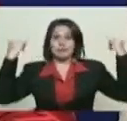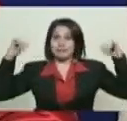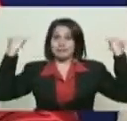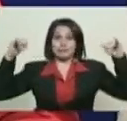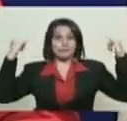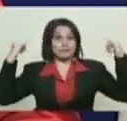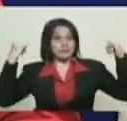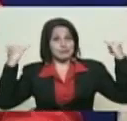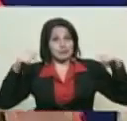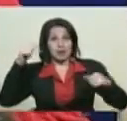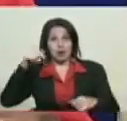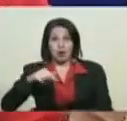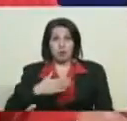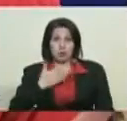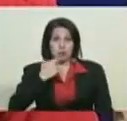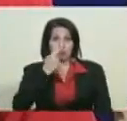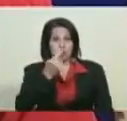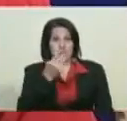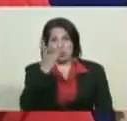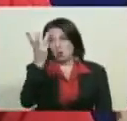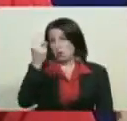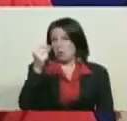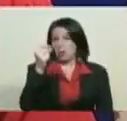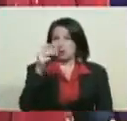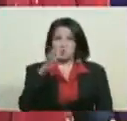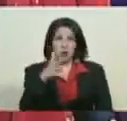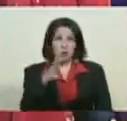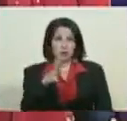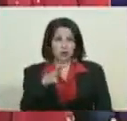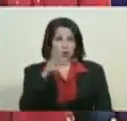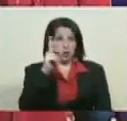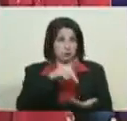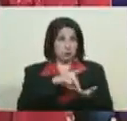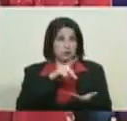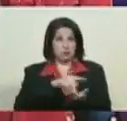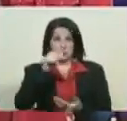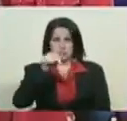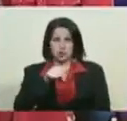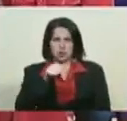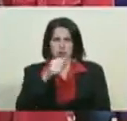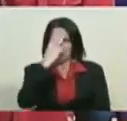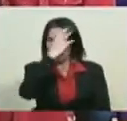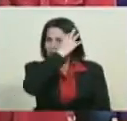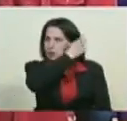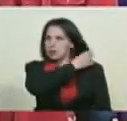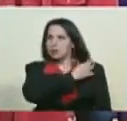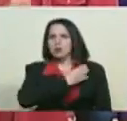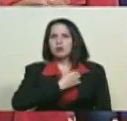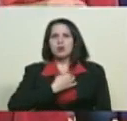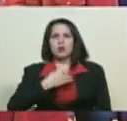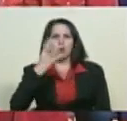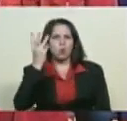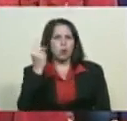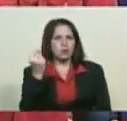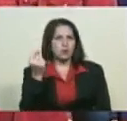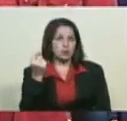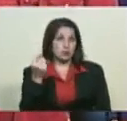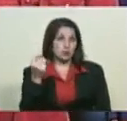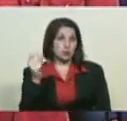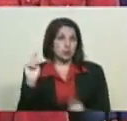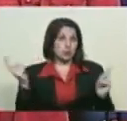decir, ¿cuánto creen ustedes que fue la participación hoy? ¿Cuántos venezolanos pueden haber participado? Se van a quedar